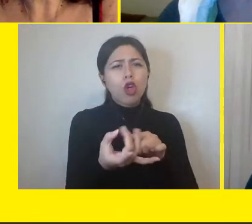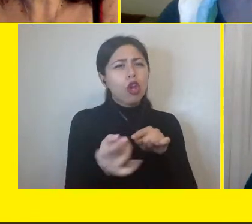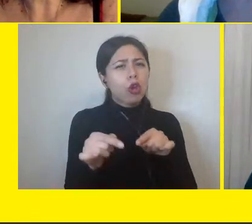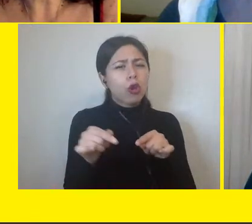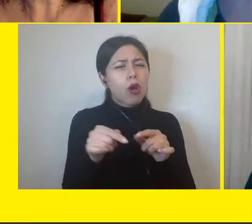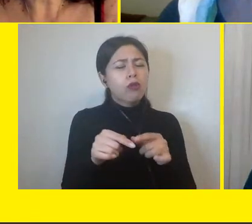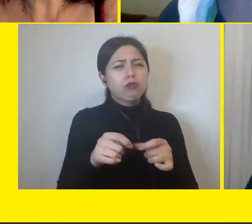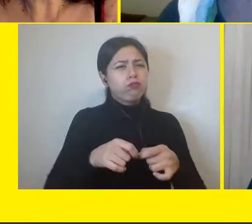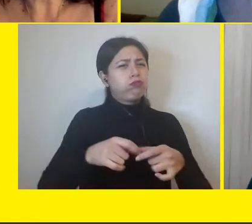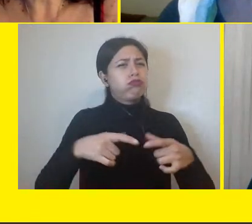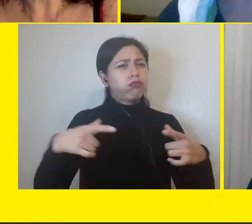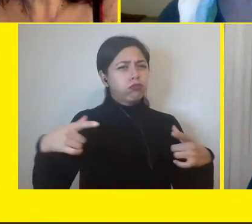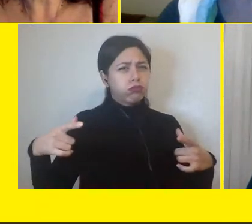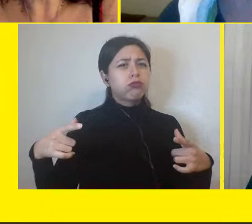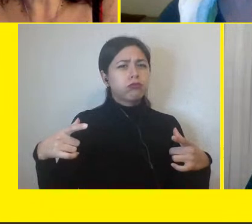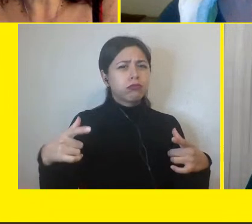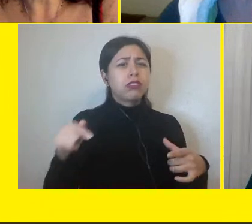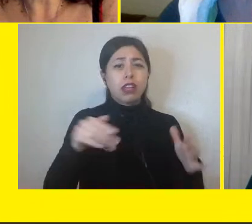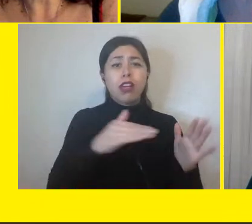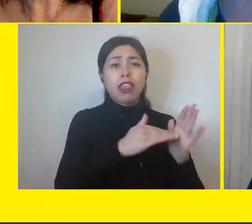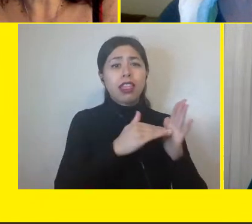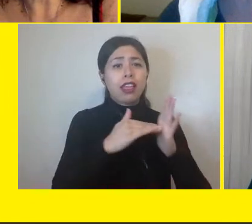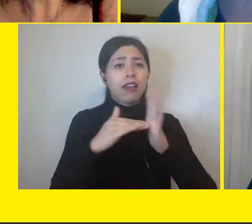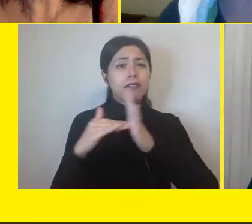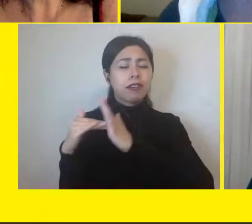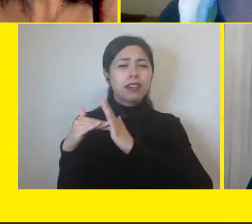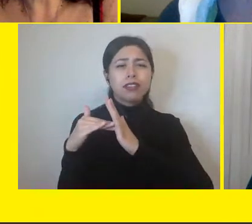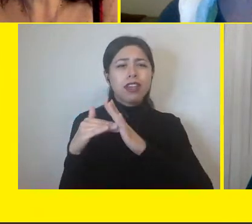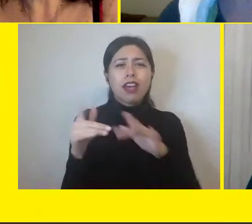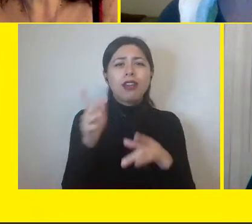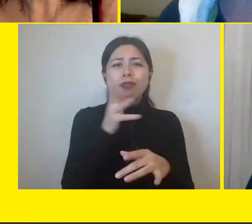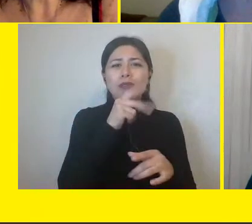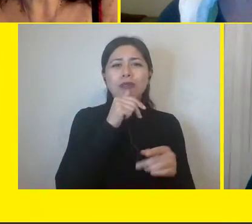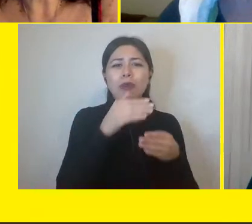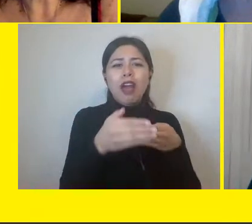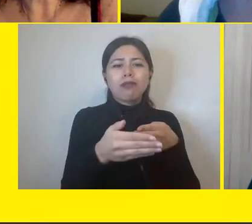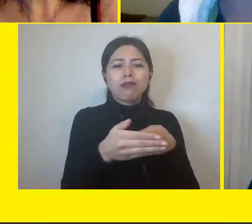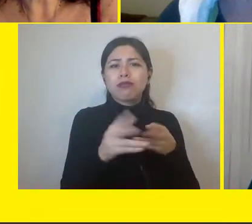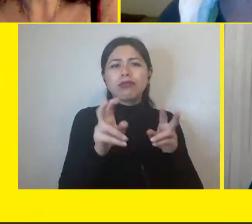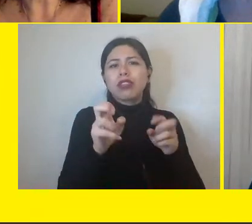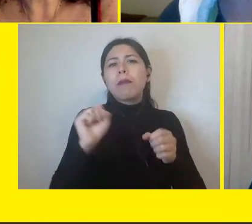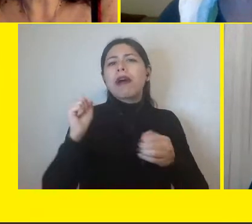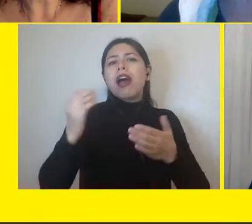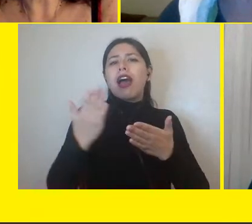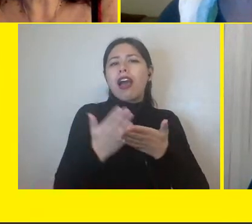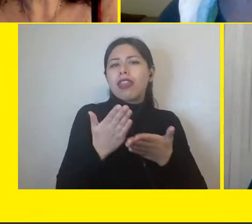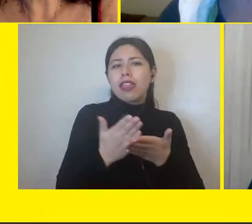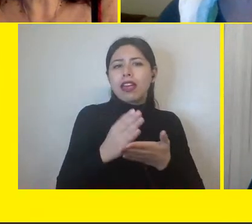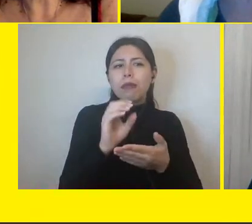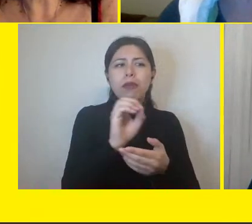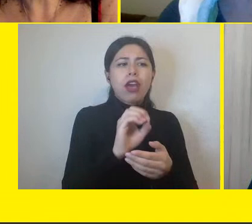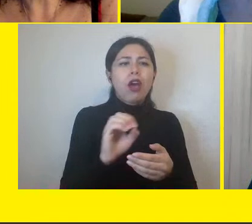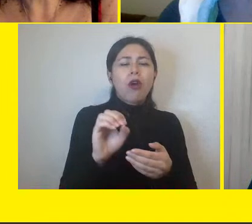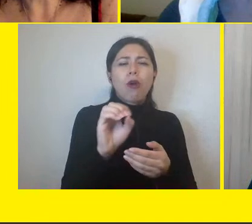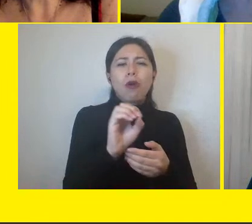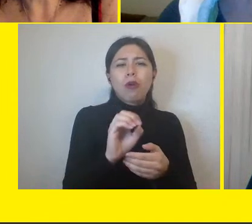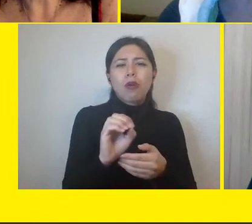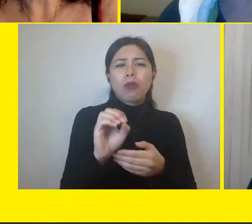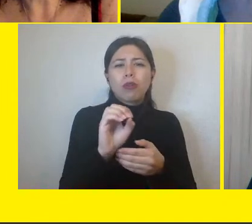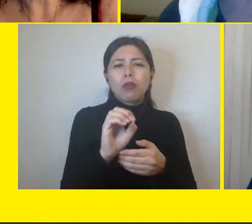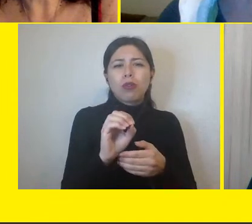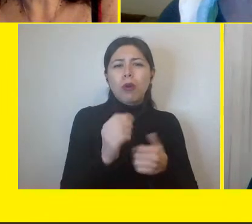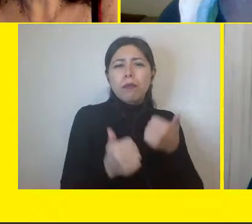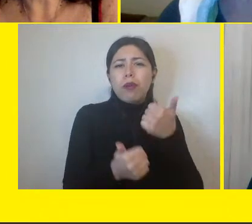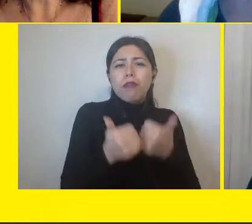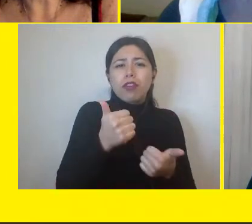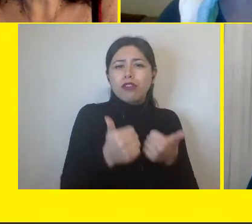muy amplio y es transversal. O sea, aquí pasa todas las fronteras en torno a un tipo de academia, un tipo de